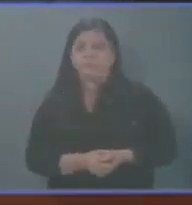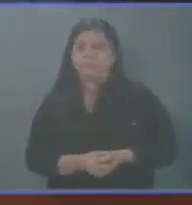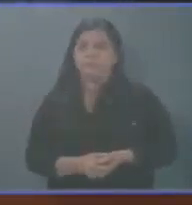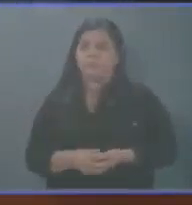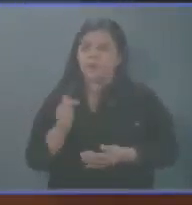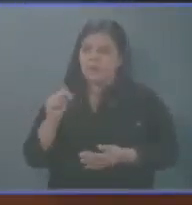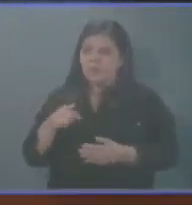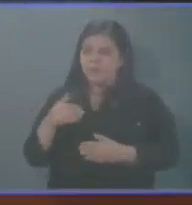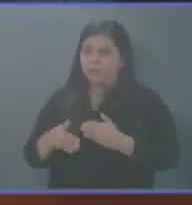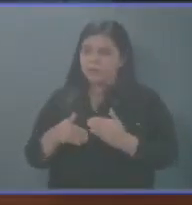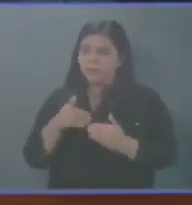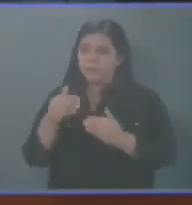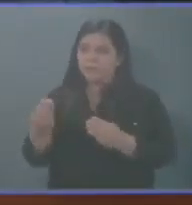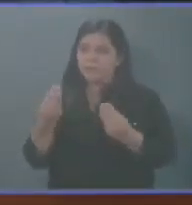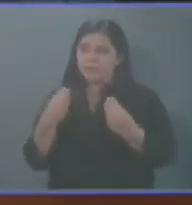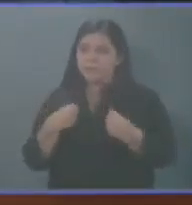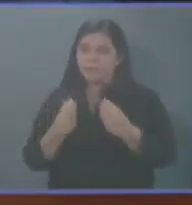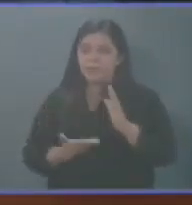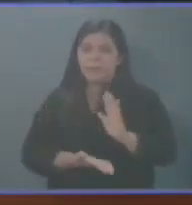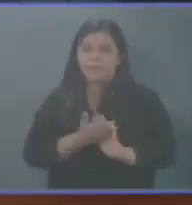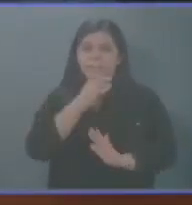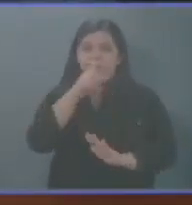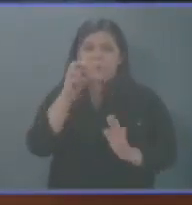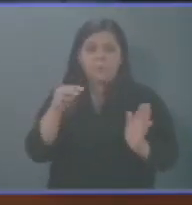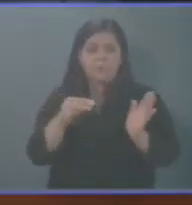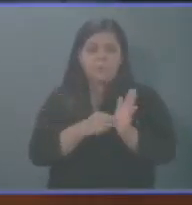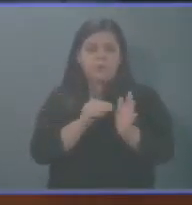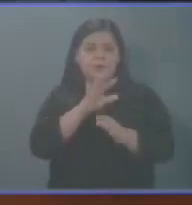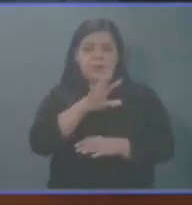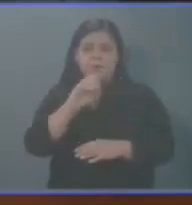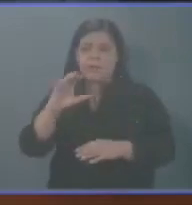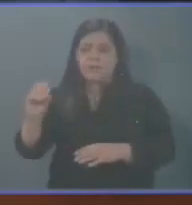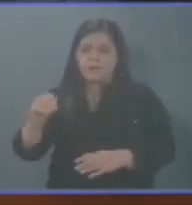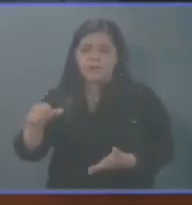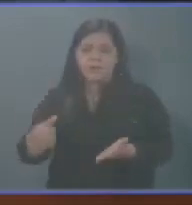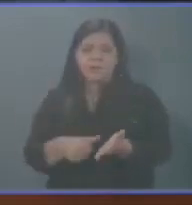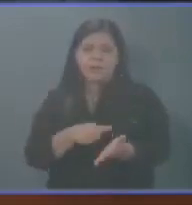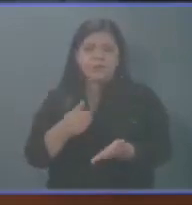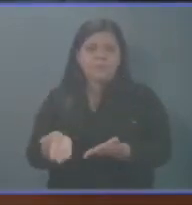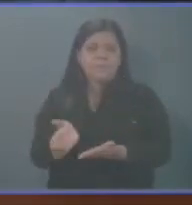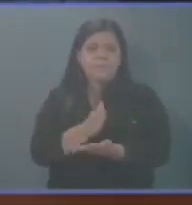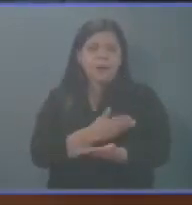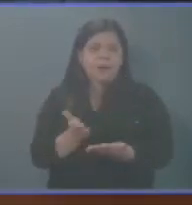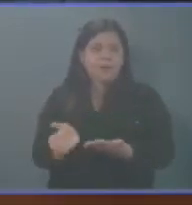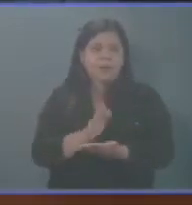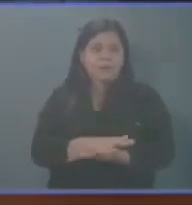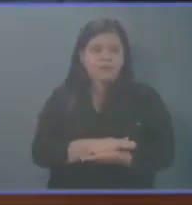Para este proceso se nos proporcionaron más de 1.500 páginas de documentos,